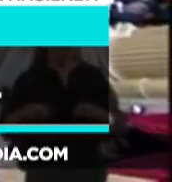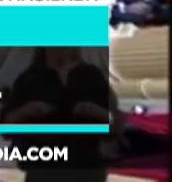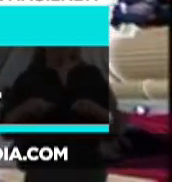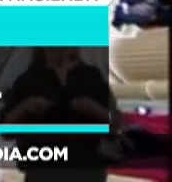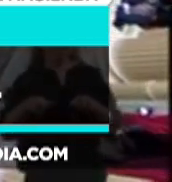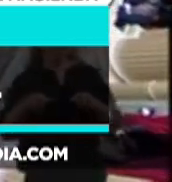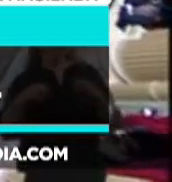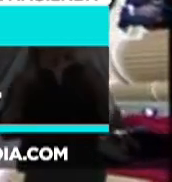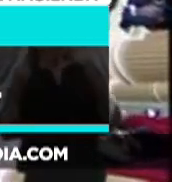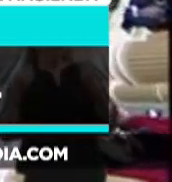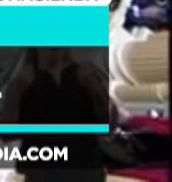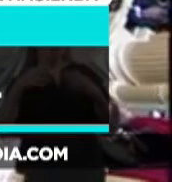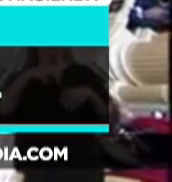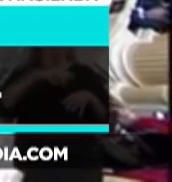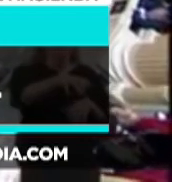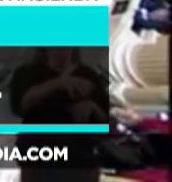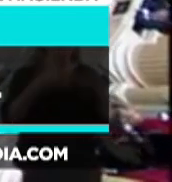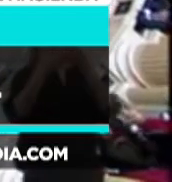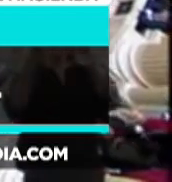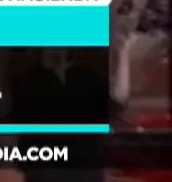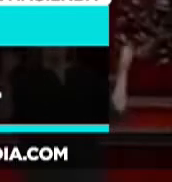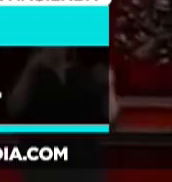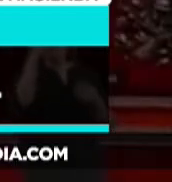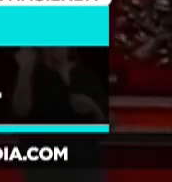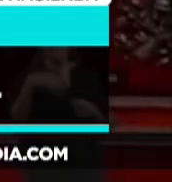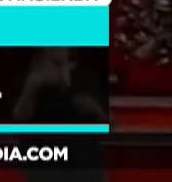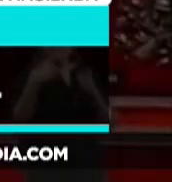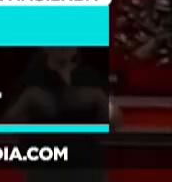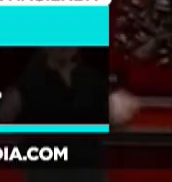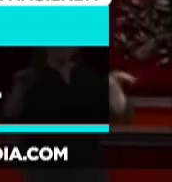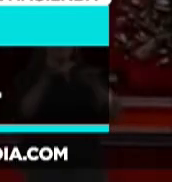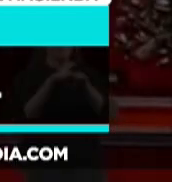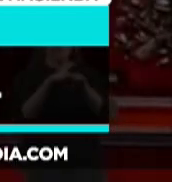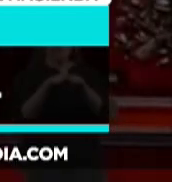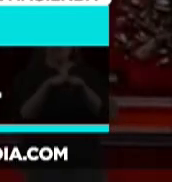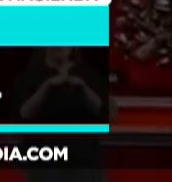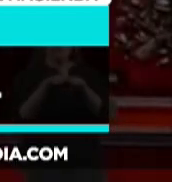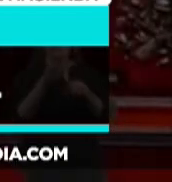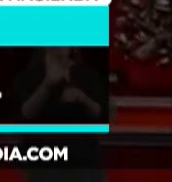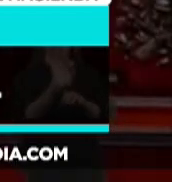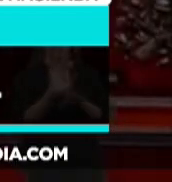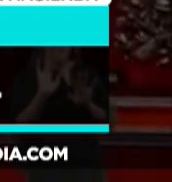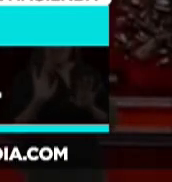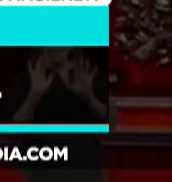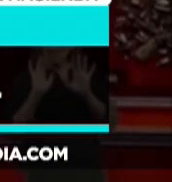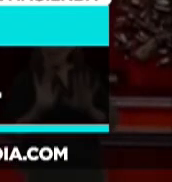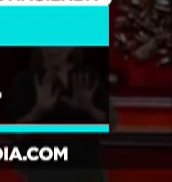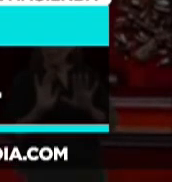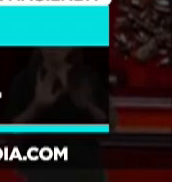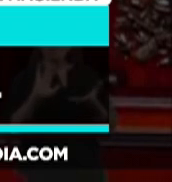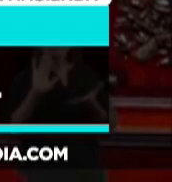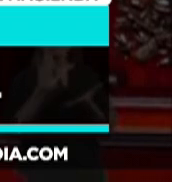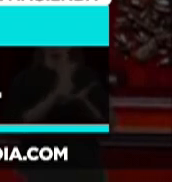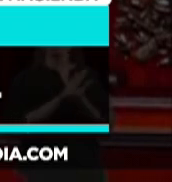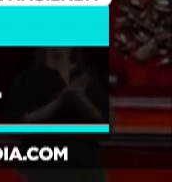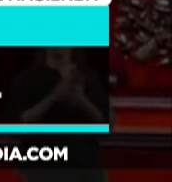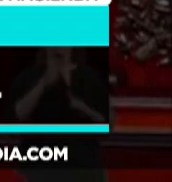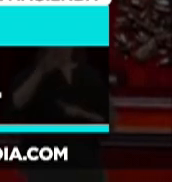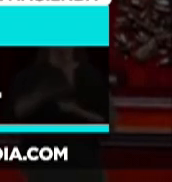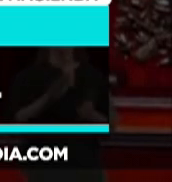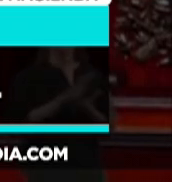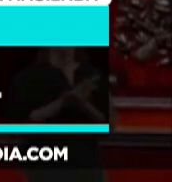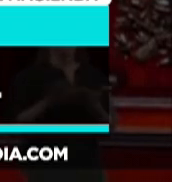Claro. Hay que ir viendo cómo se desarrollan las reuniones en comisión también de diputados para poder ver cuáles son los